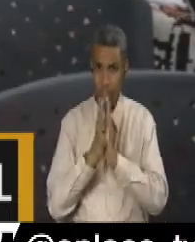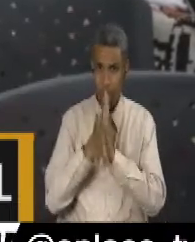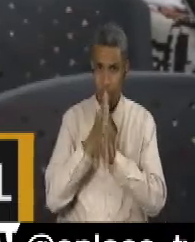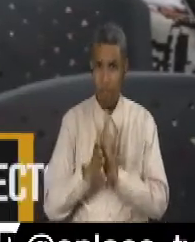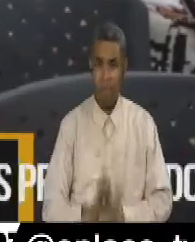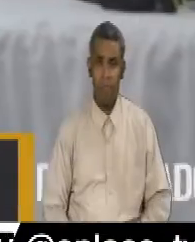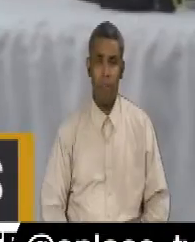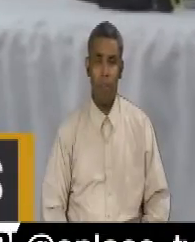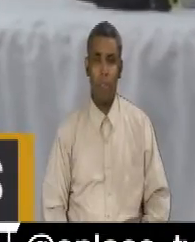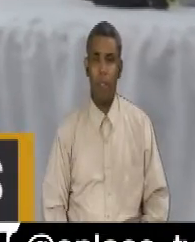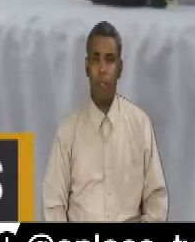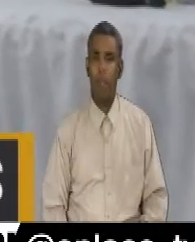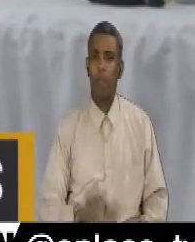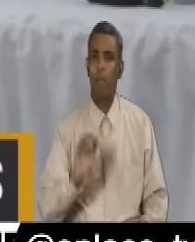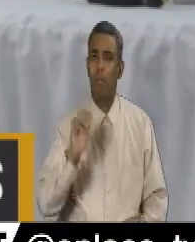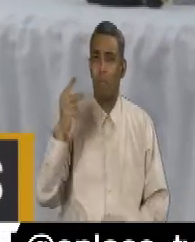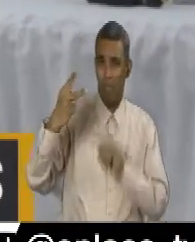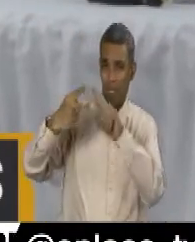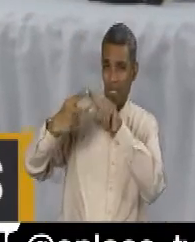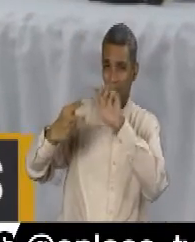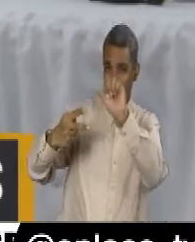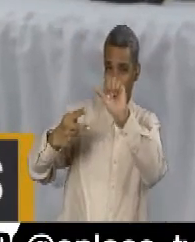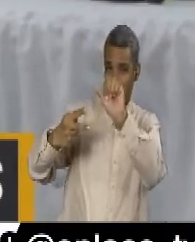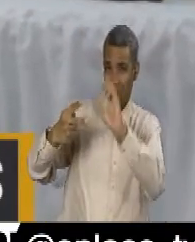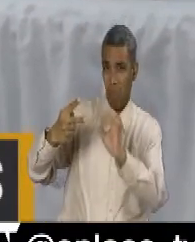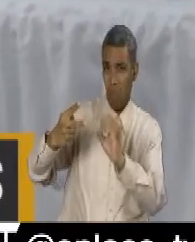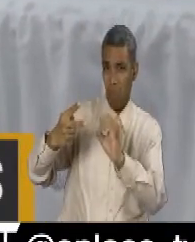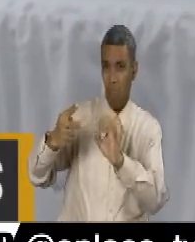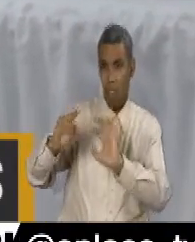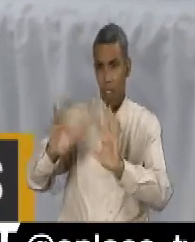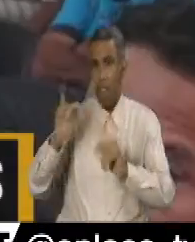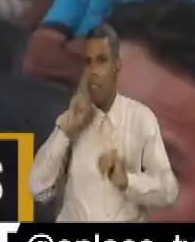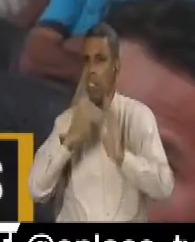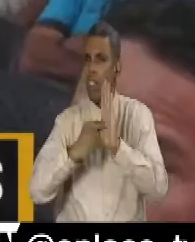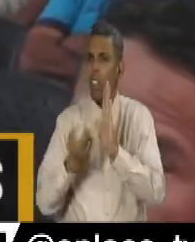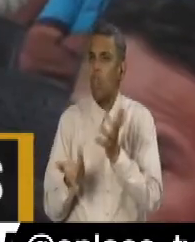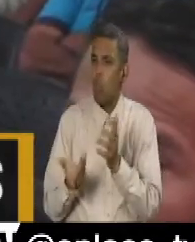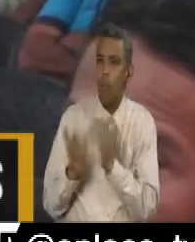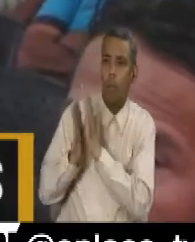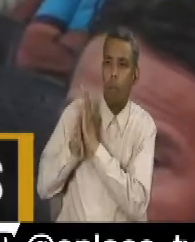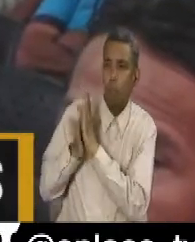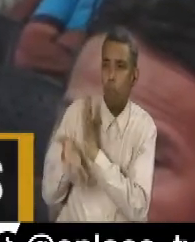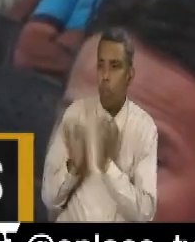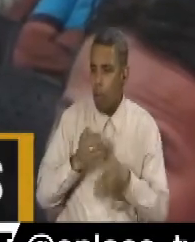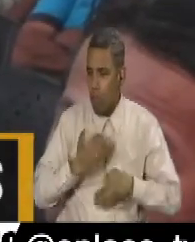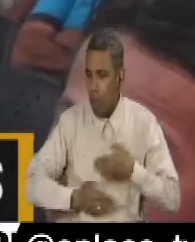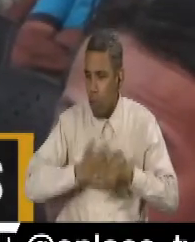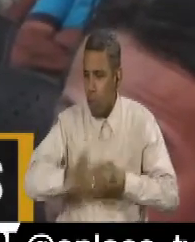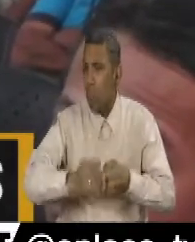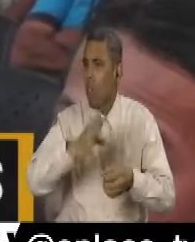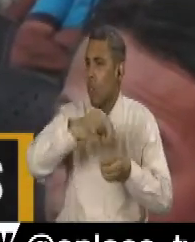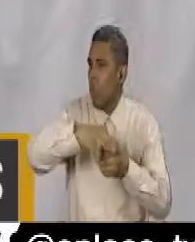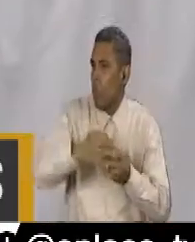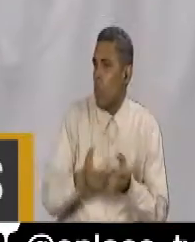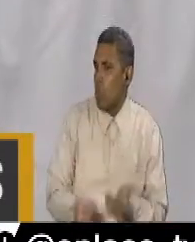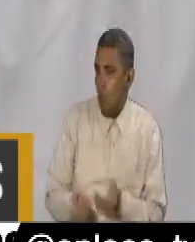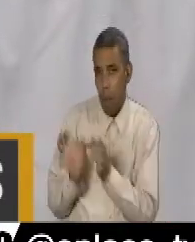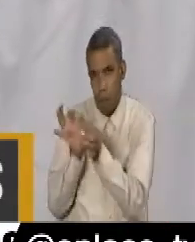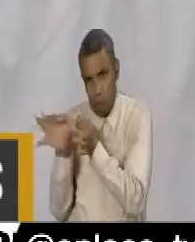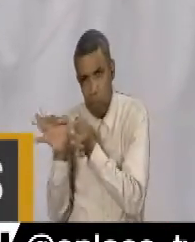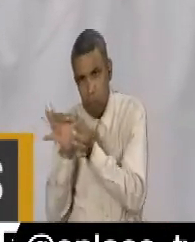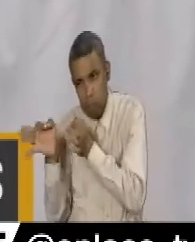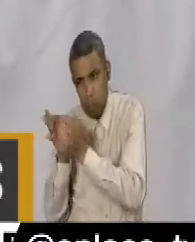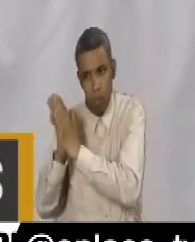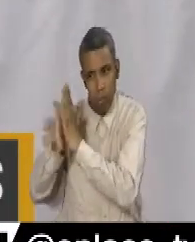ciudadana. Alejandra Lerma y Héctor López fueron puestos en contexto sobre el proceso por parte de las autoridades. Personería